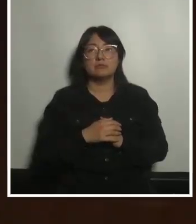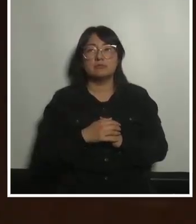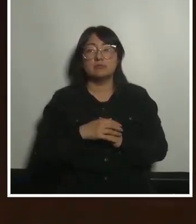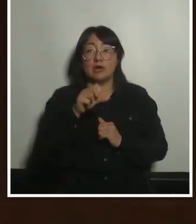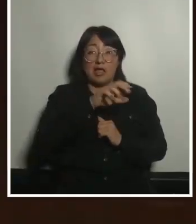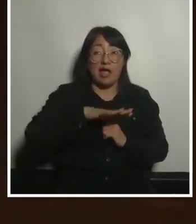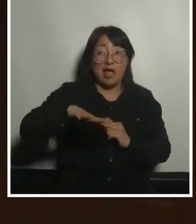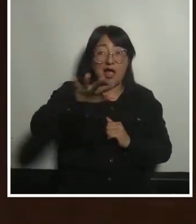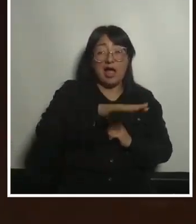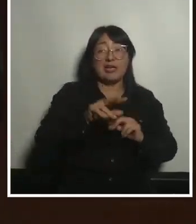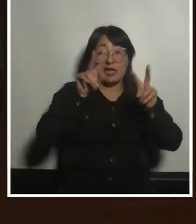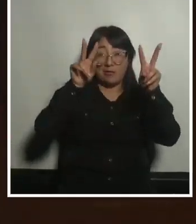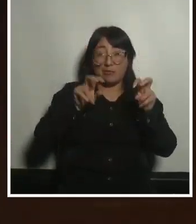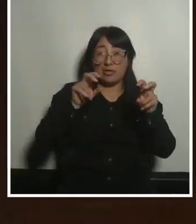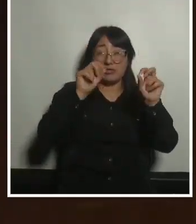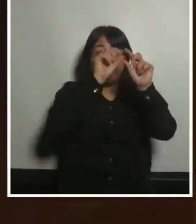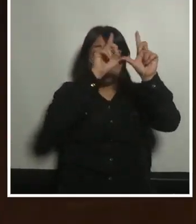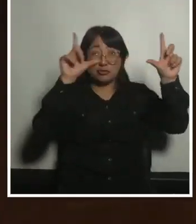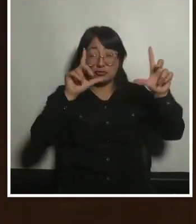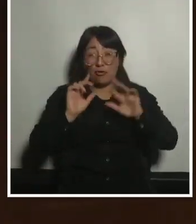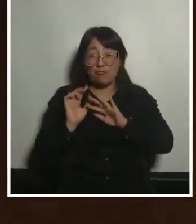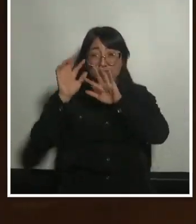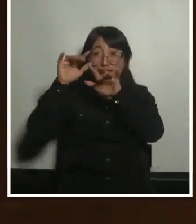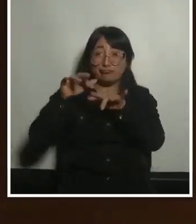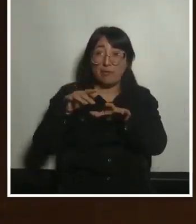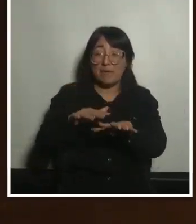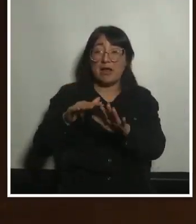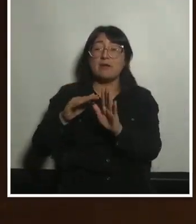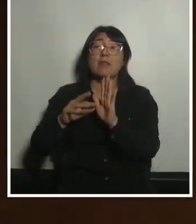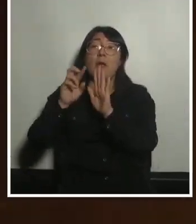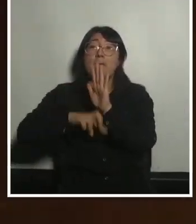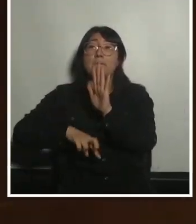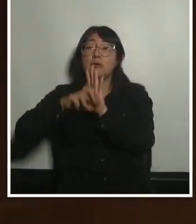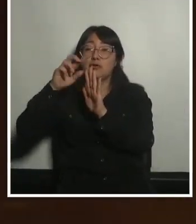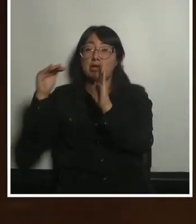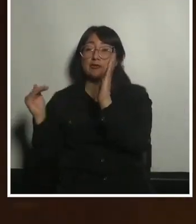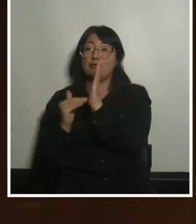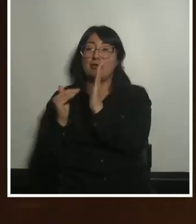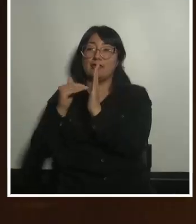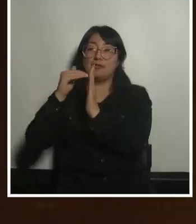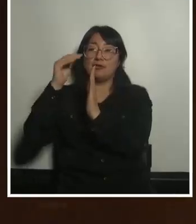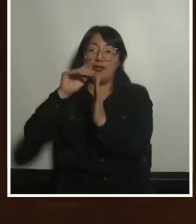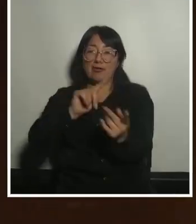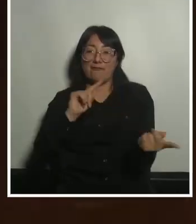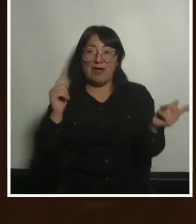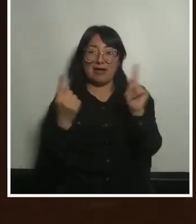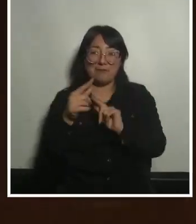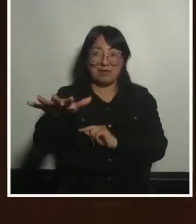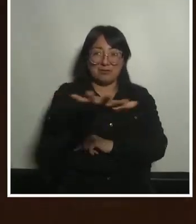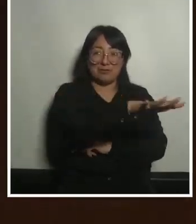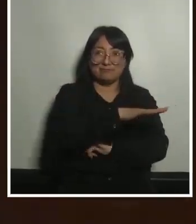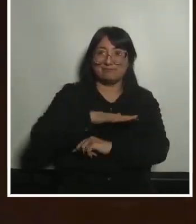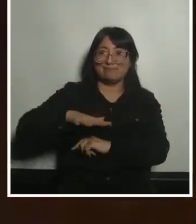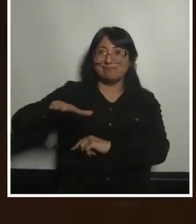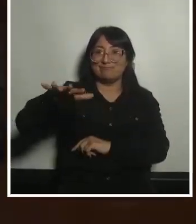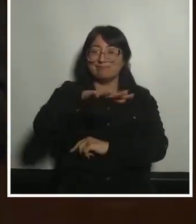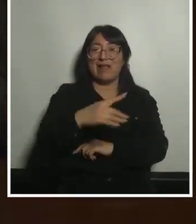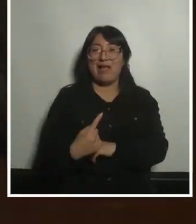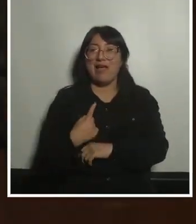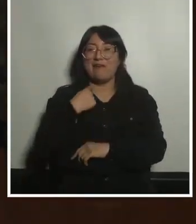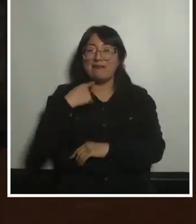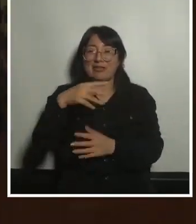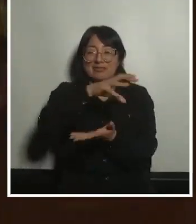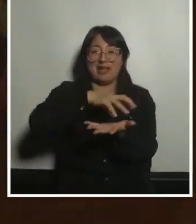y mar a los proyectos inmobiliarios se va también elitizando el paisaje y se va segregando a la